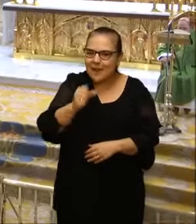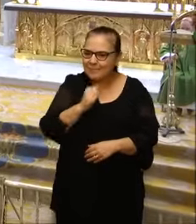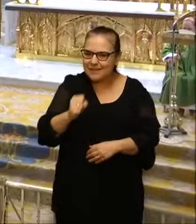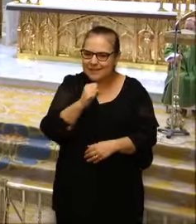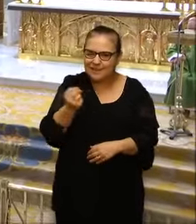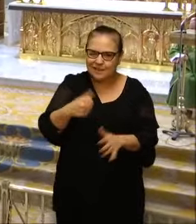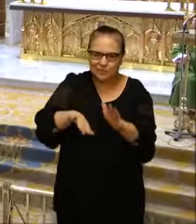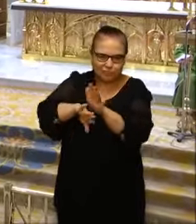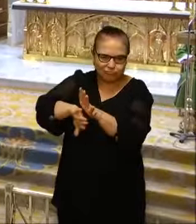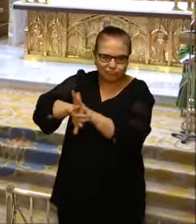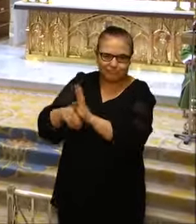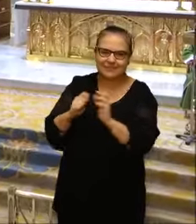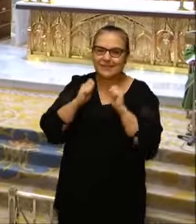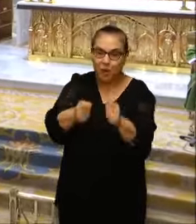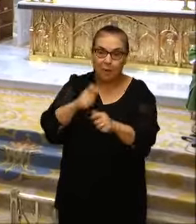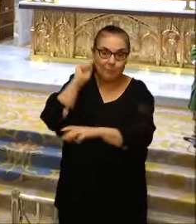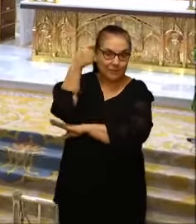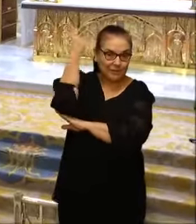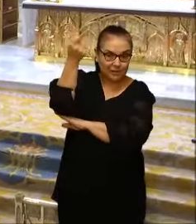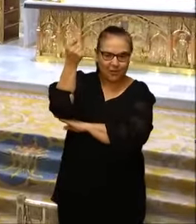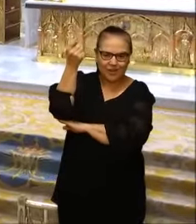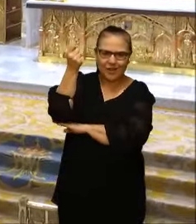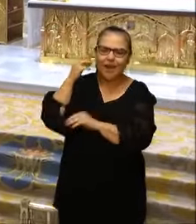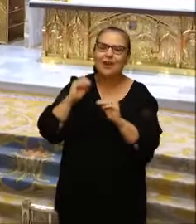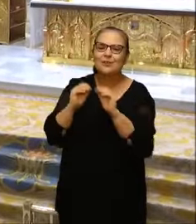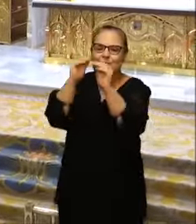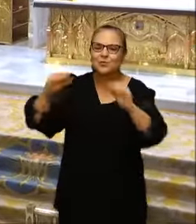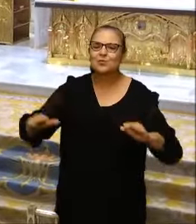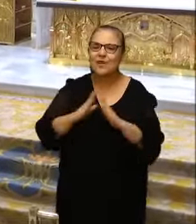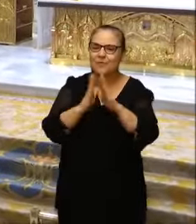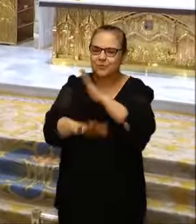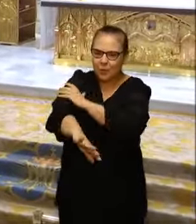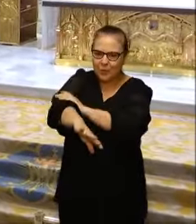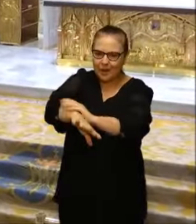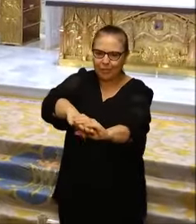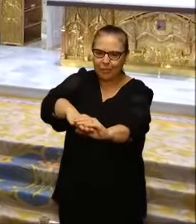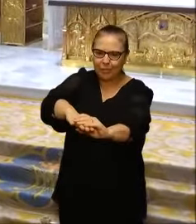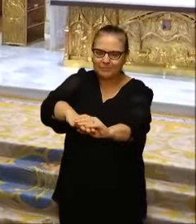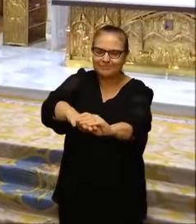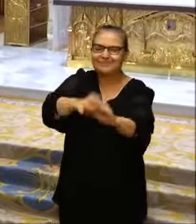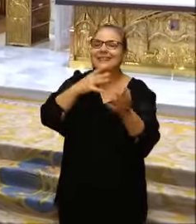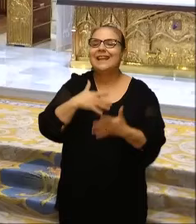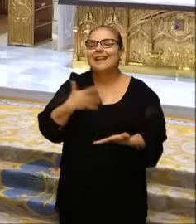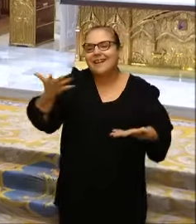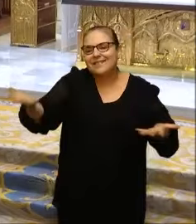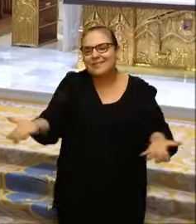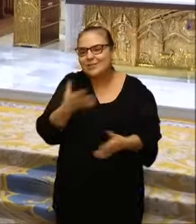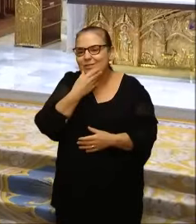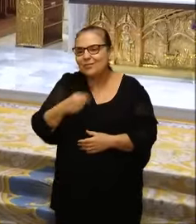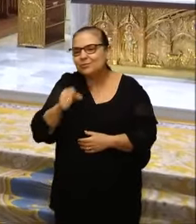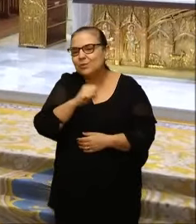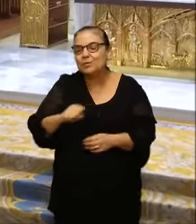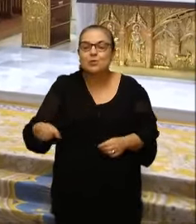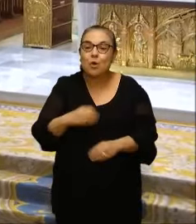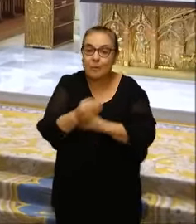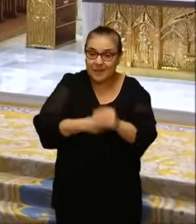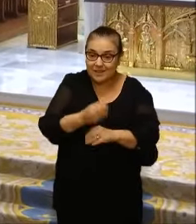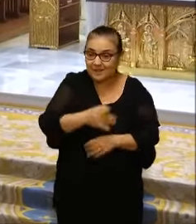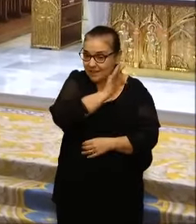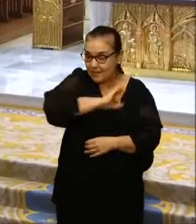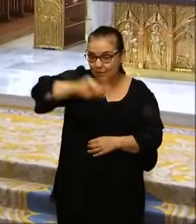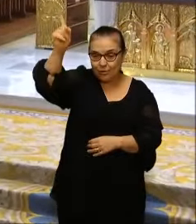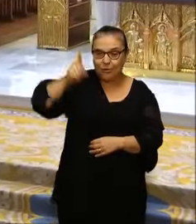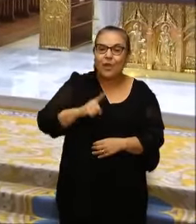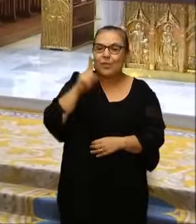Su diestra le ha dado la victoria, su santo brazo. Grandes y admirables son tus